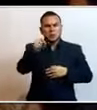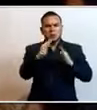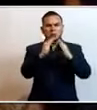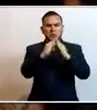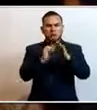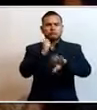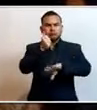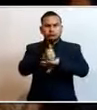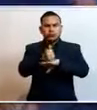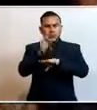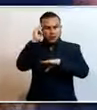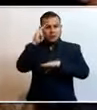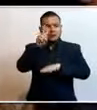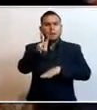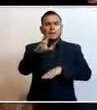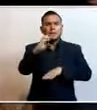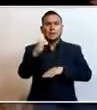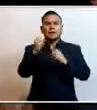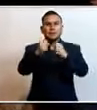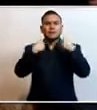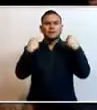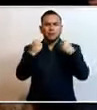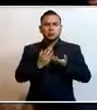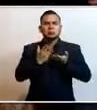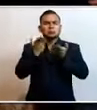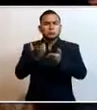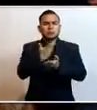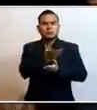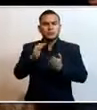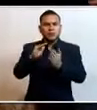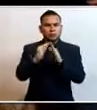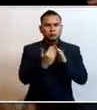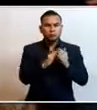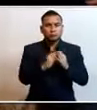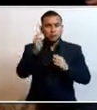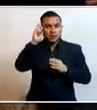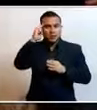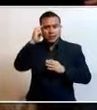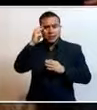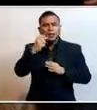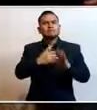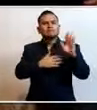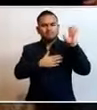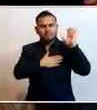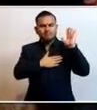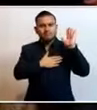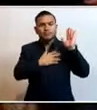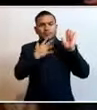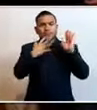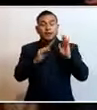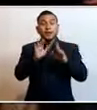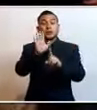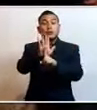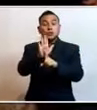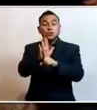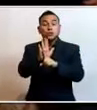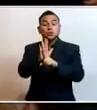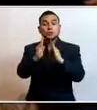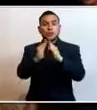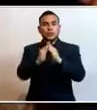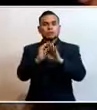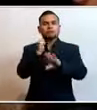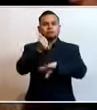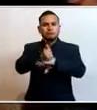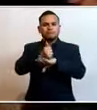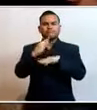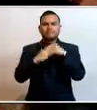$20,000,000. Pero no vamos a fallar a nuestra promesa de darle a la gente su vivienda de regreso. Y